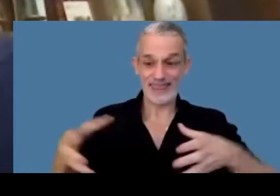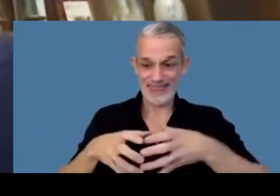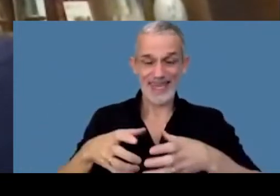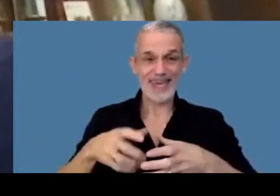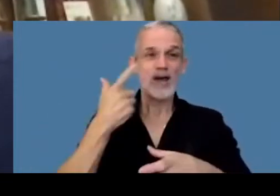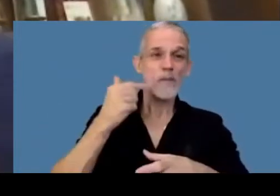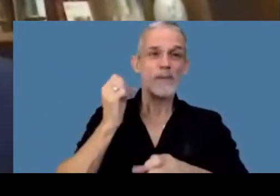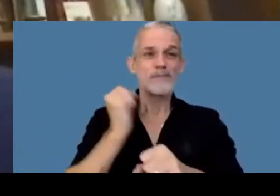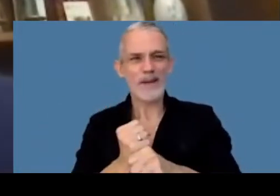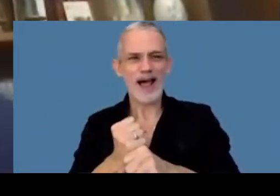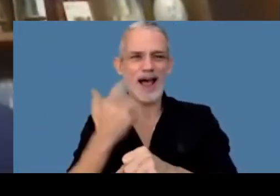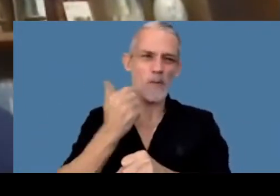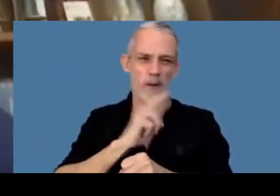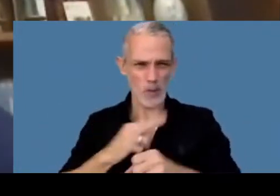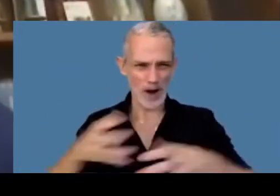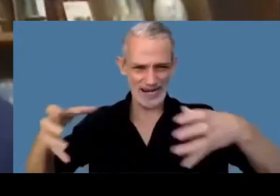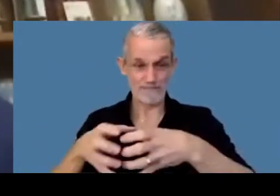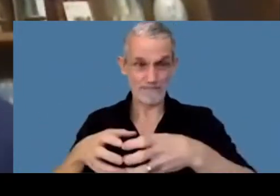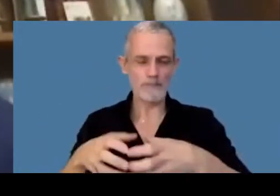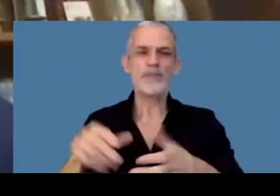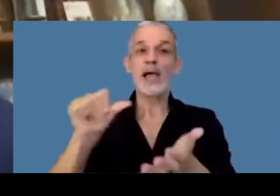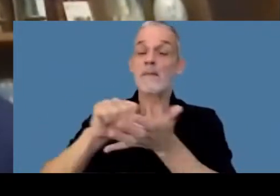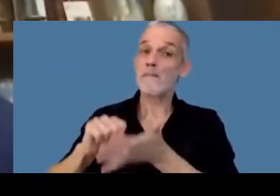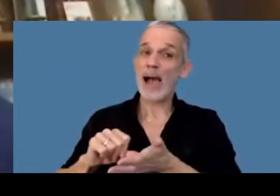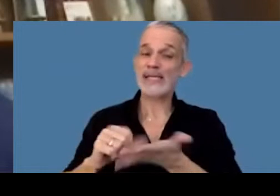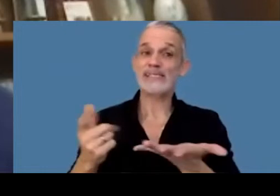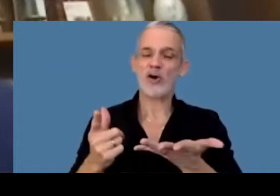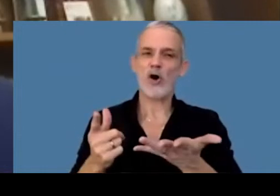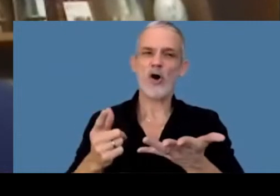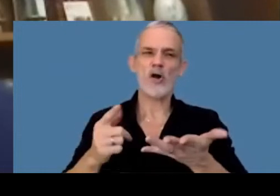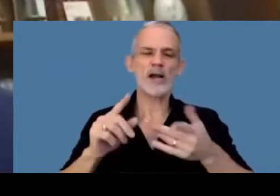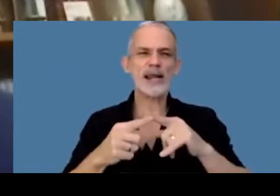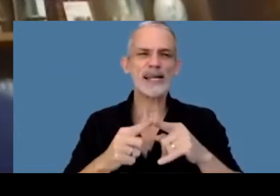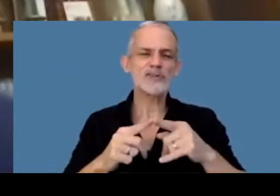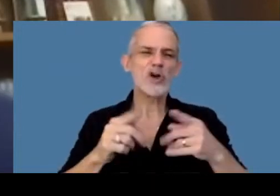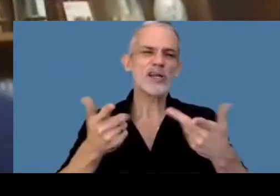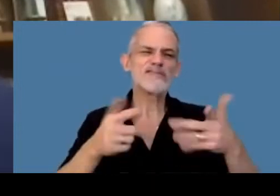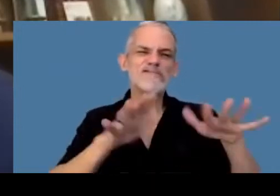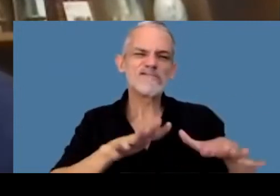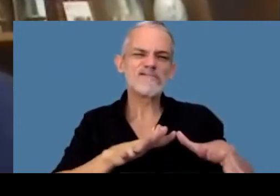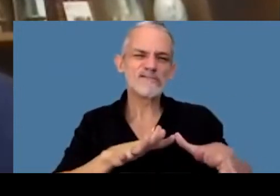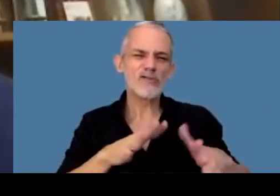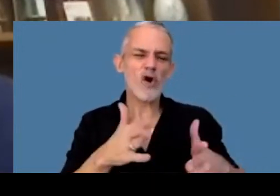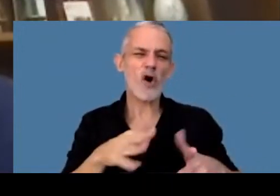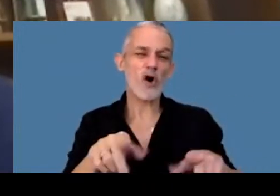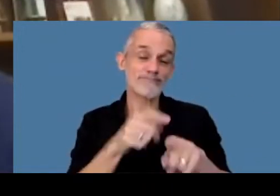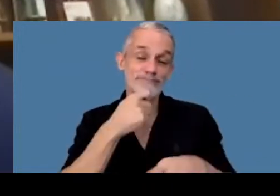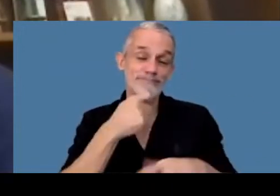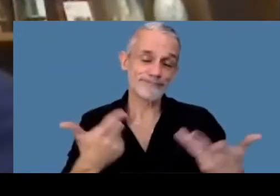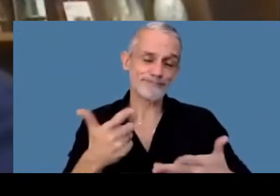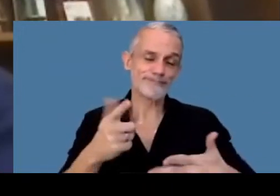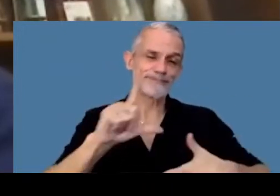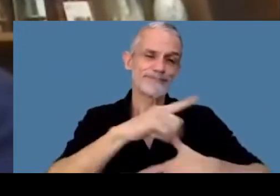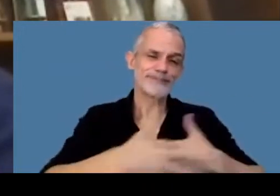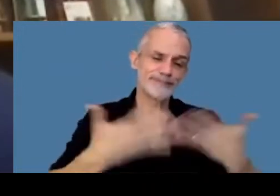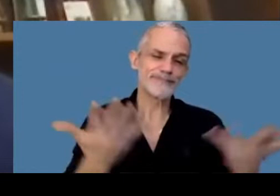trabajadoras. En los países con relaciones laborales más precarizadas, y esto hay que señalarlo, porque si no, cuando